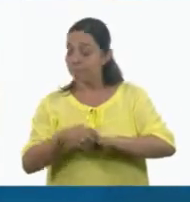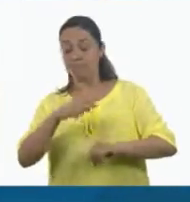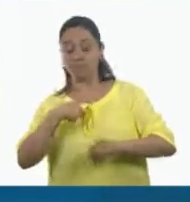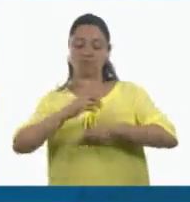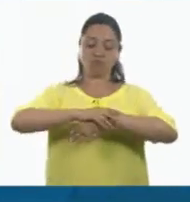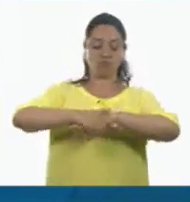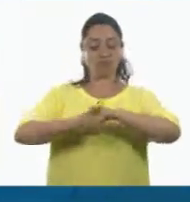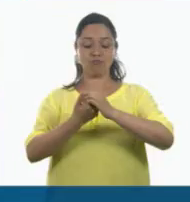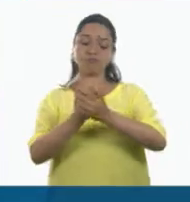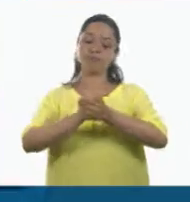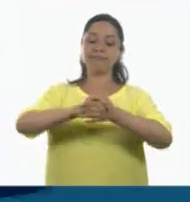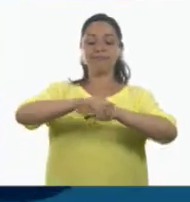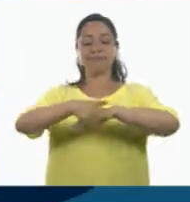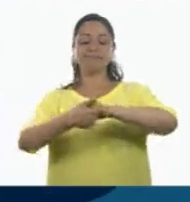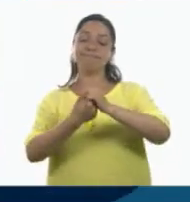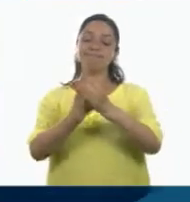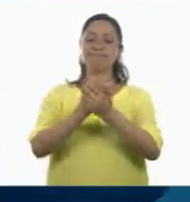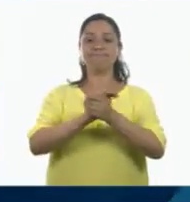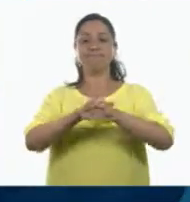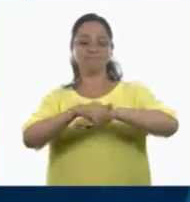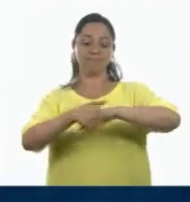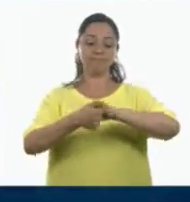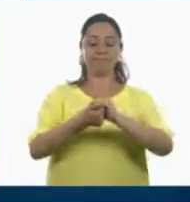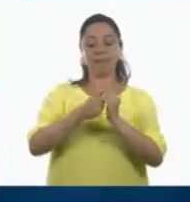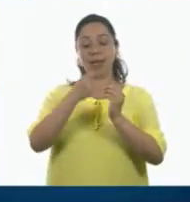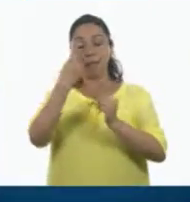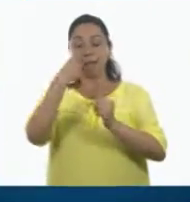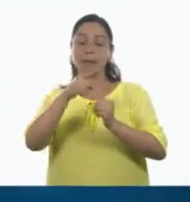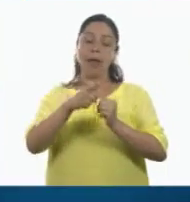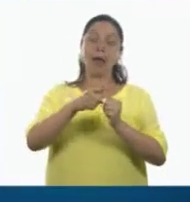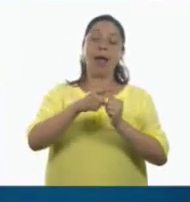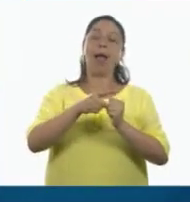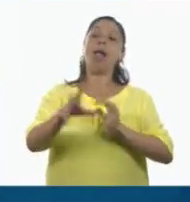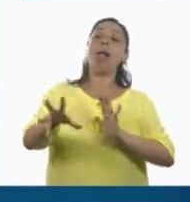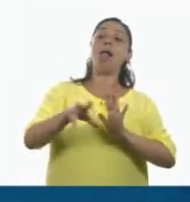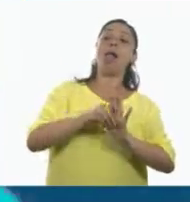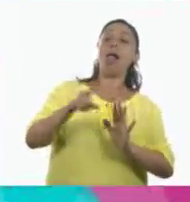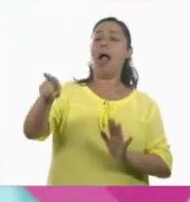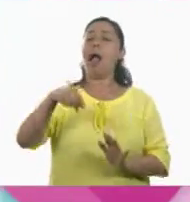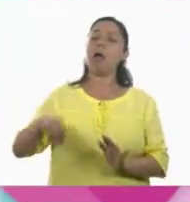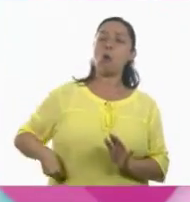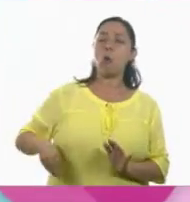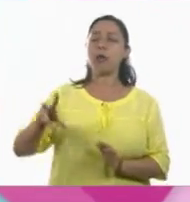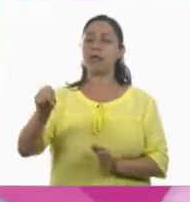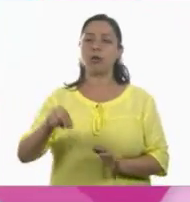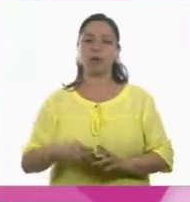lavo las manitas para no echarle la culpa a nadie.